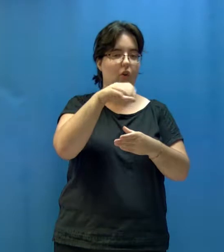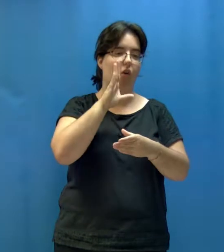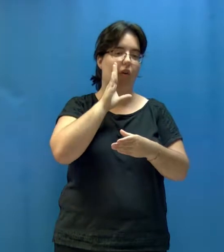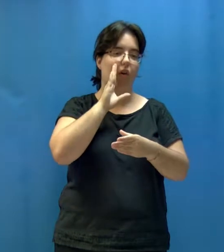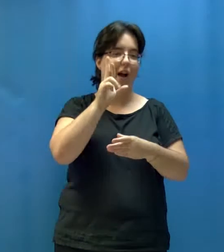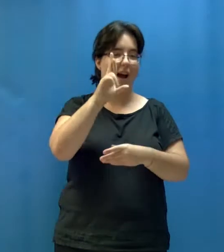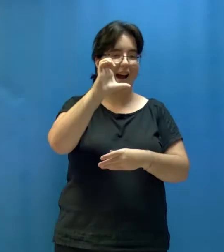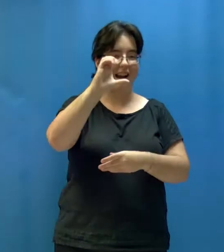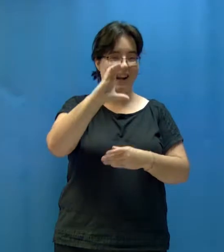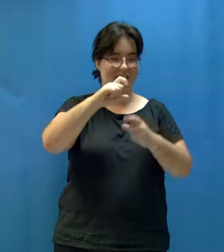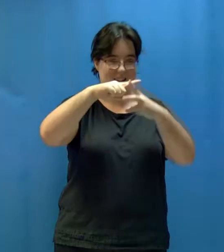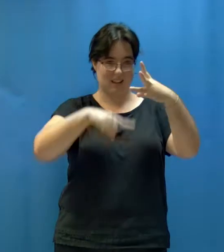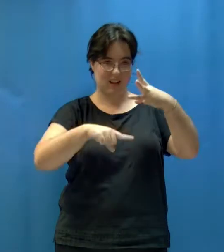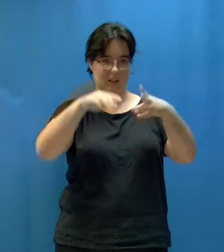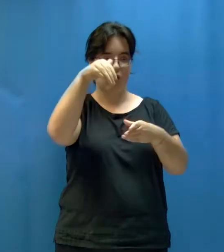RECs?